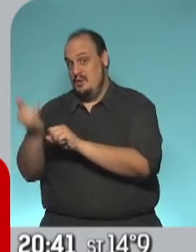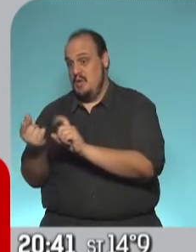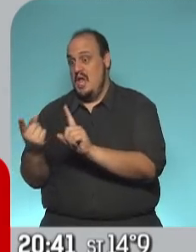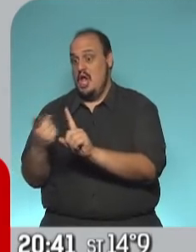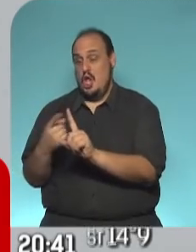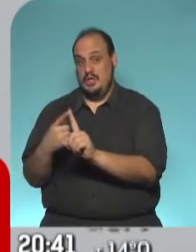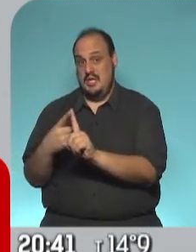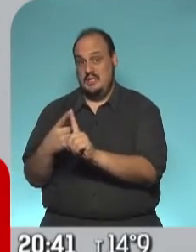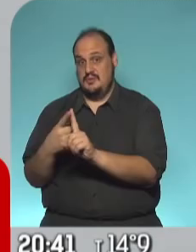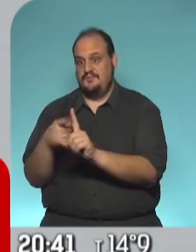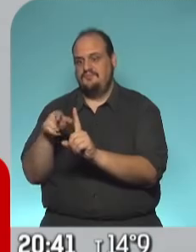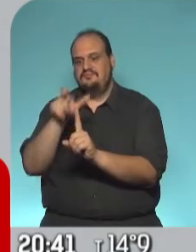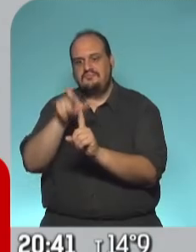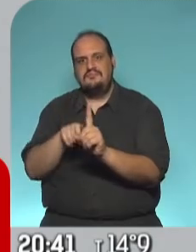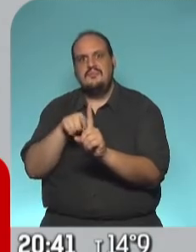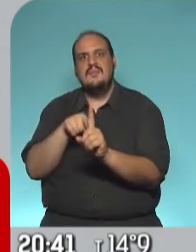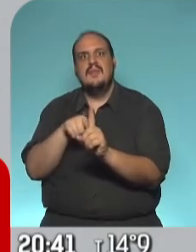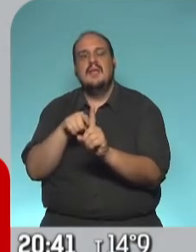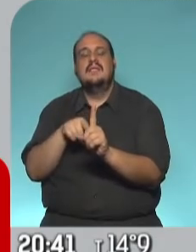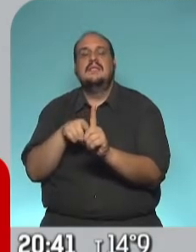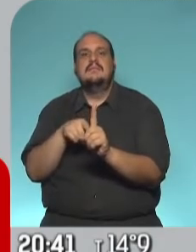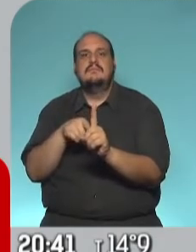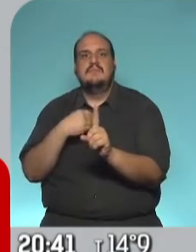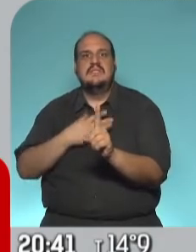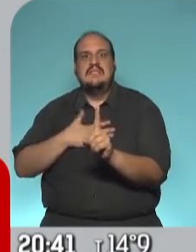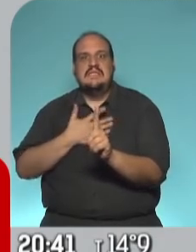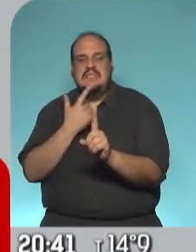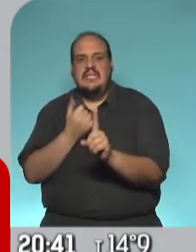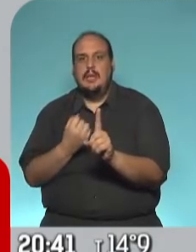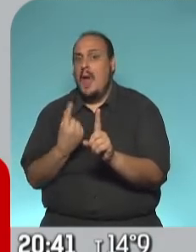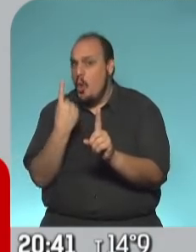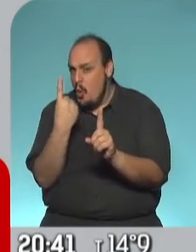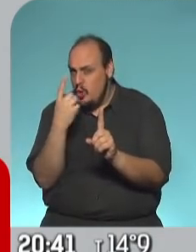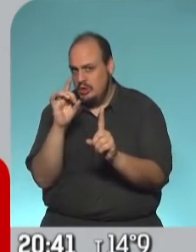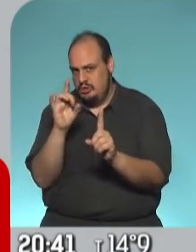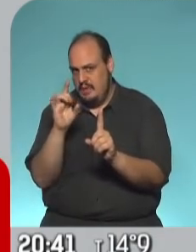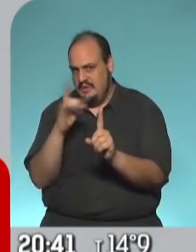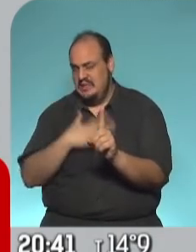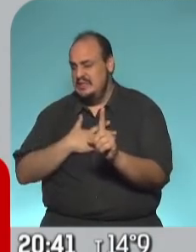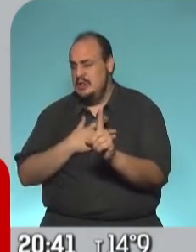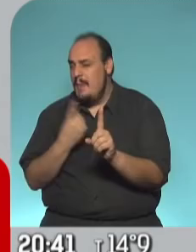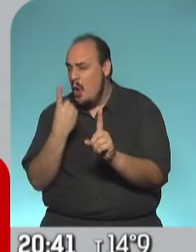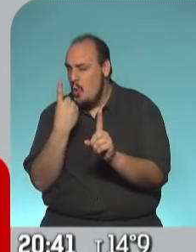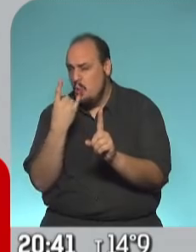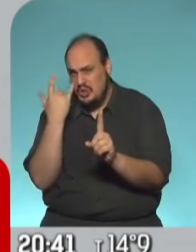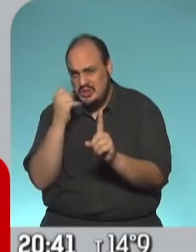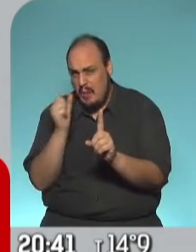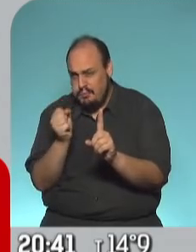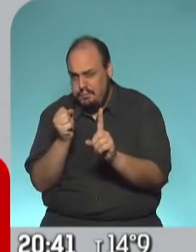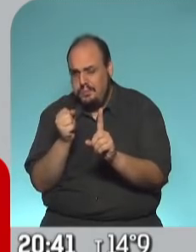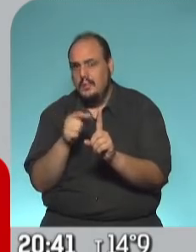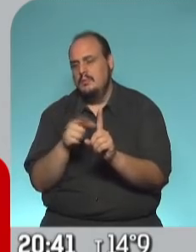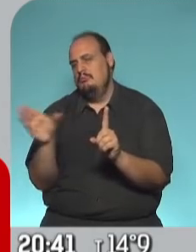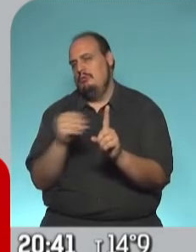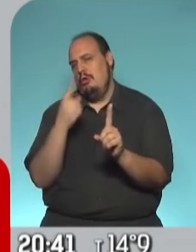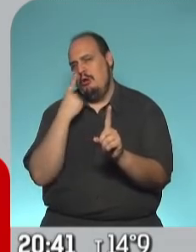y presente alguno de los síntomas, solo uno de los que hemos venido repitiendo permanentemente y que ya son muy